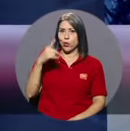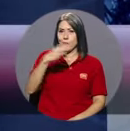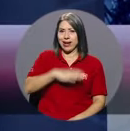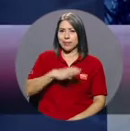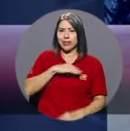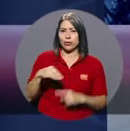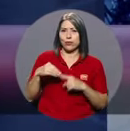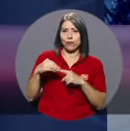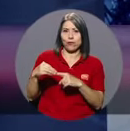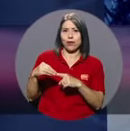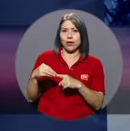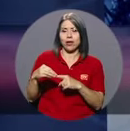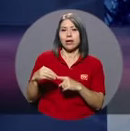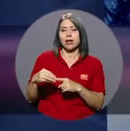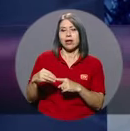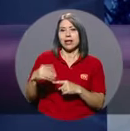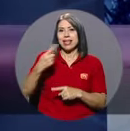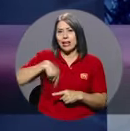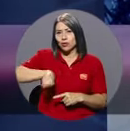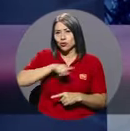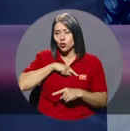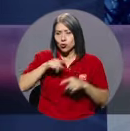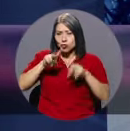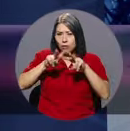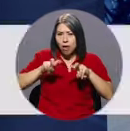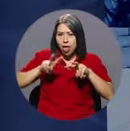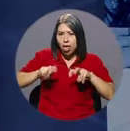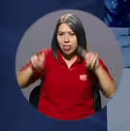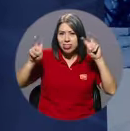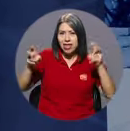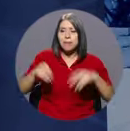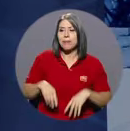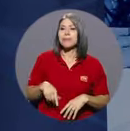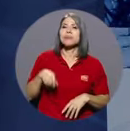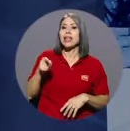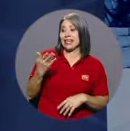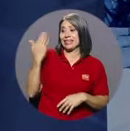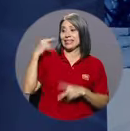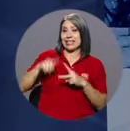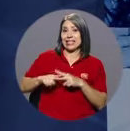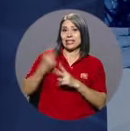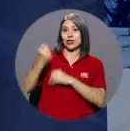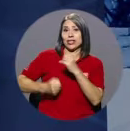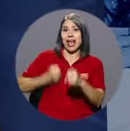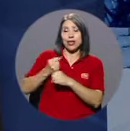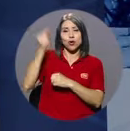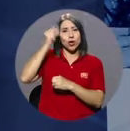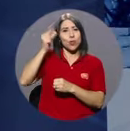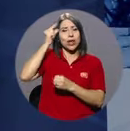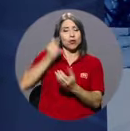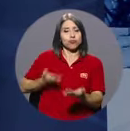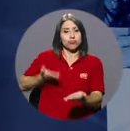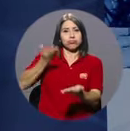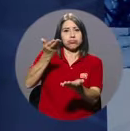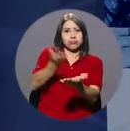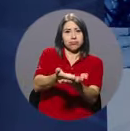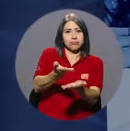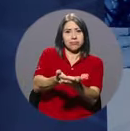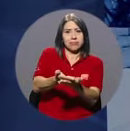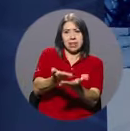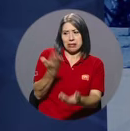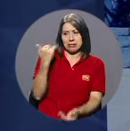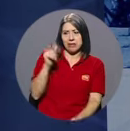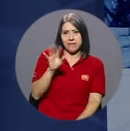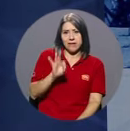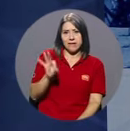fundamental que nos impulsó a analizar el tema. Fue la propuesta que a inicio de año presentó el gobierno, a eso de febrero de este